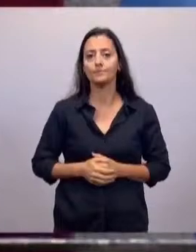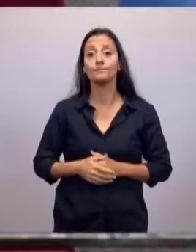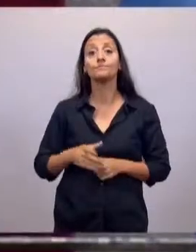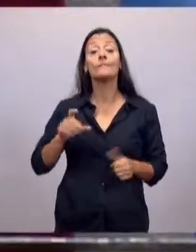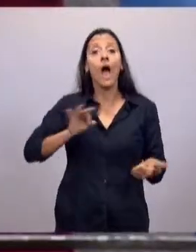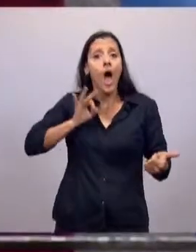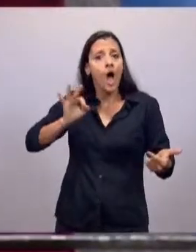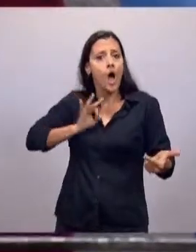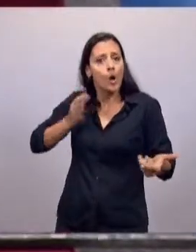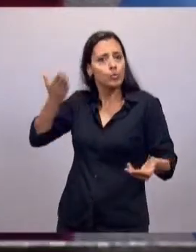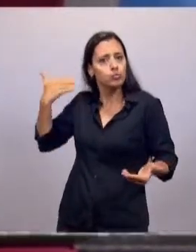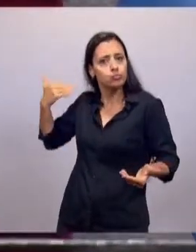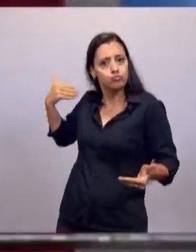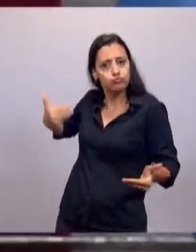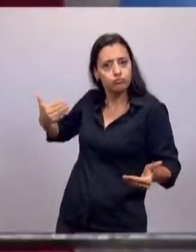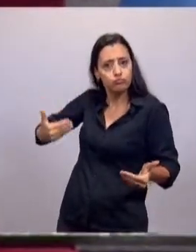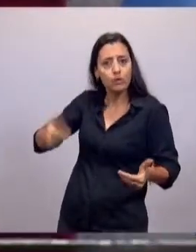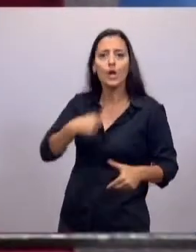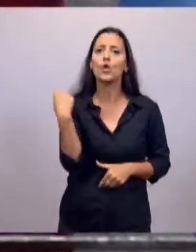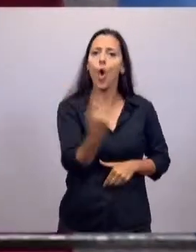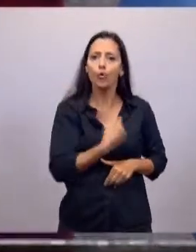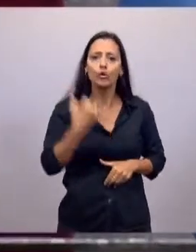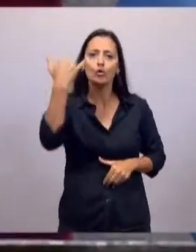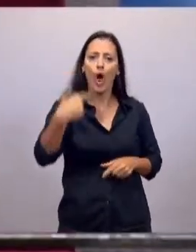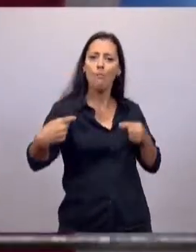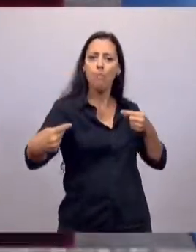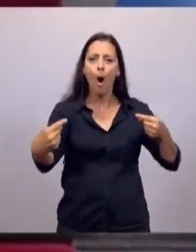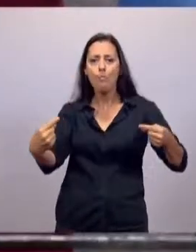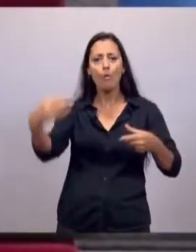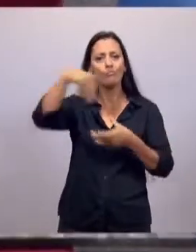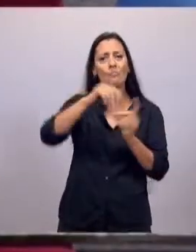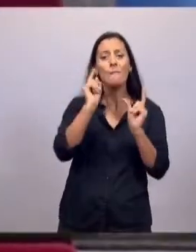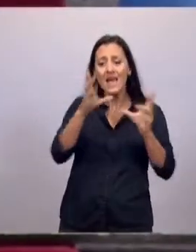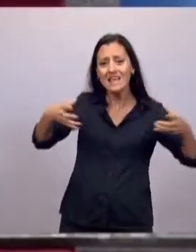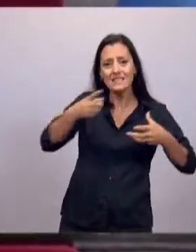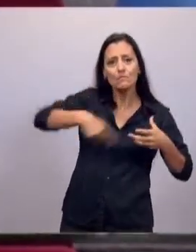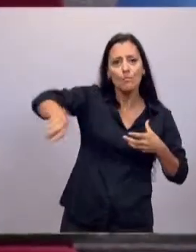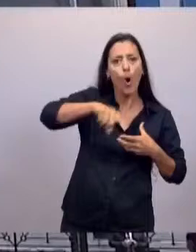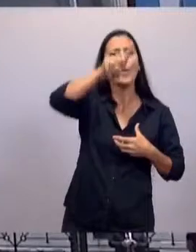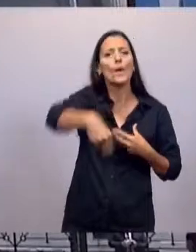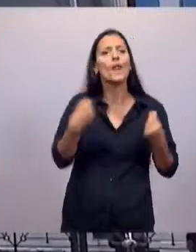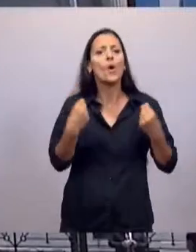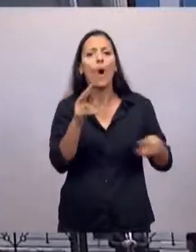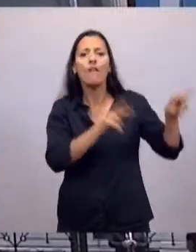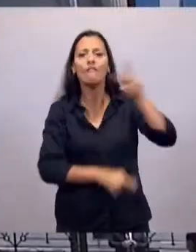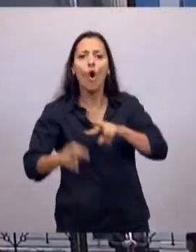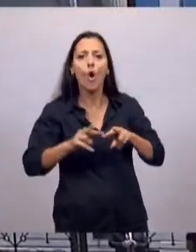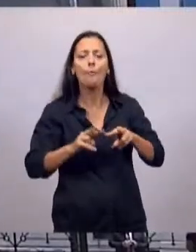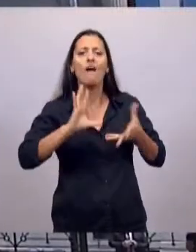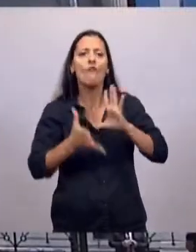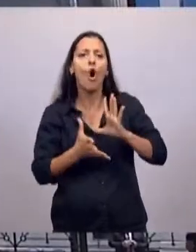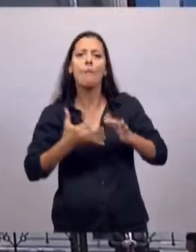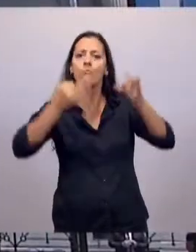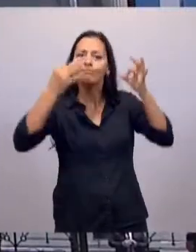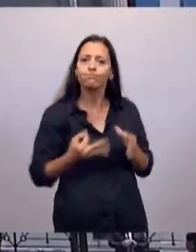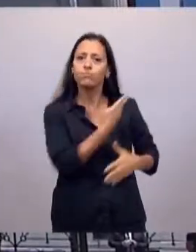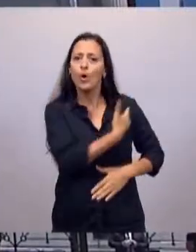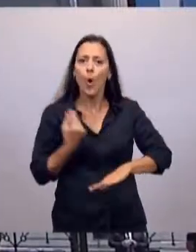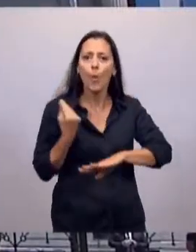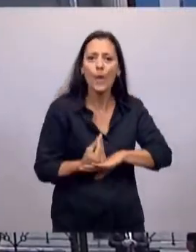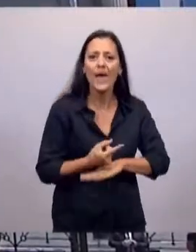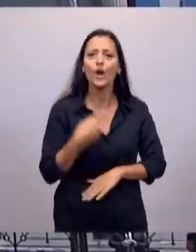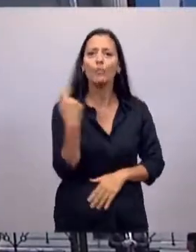Durante décadas nos enfrentamos en disputas internas acerca cuál debía ser la forma institucional que nuestro